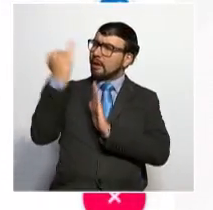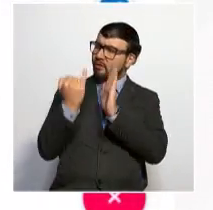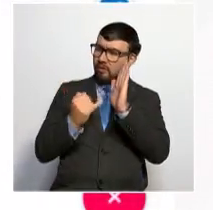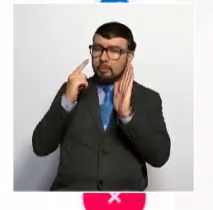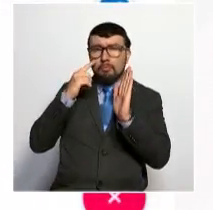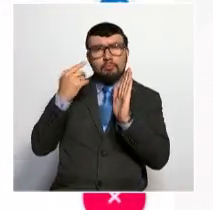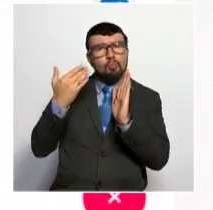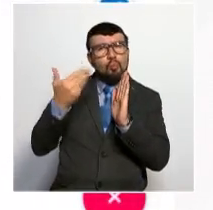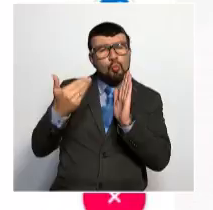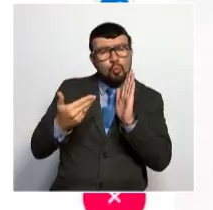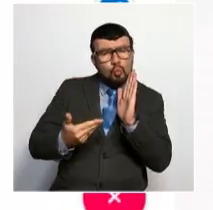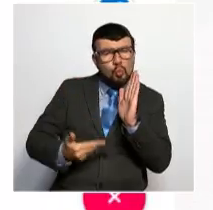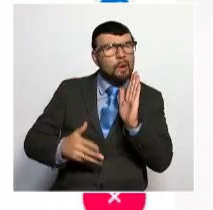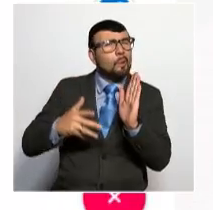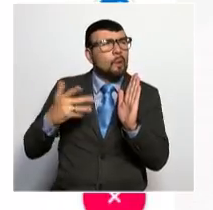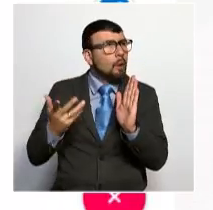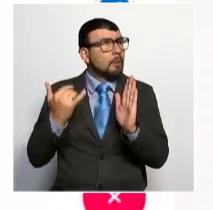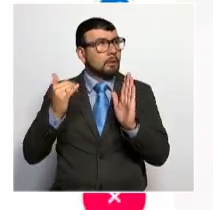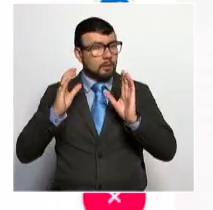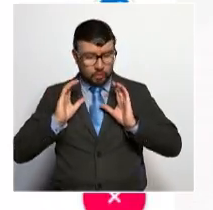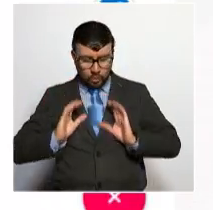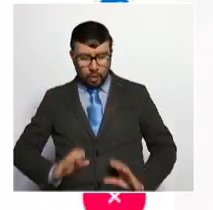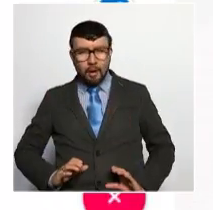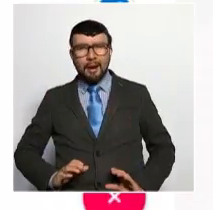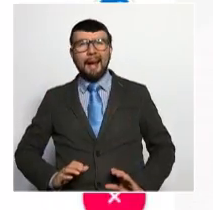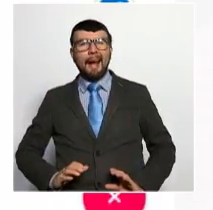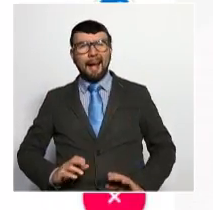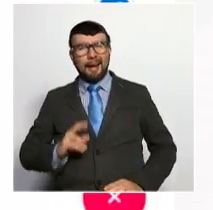esa parte ginecológica y